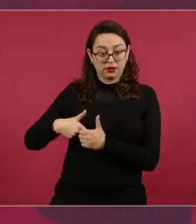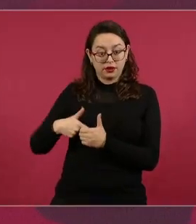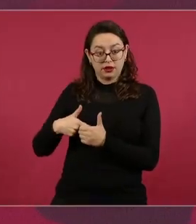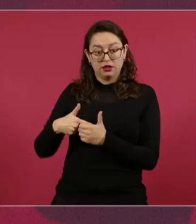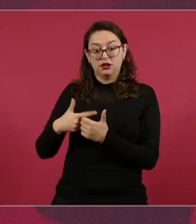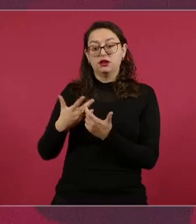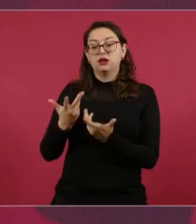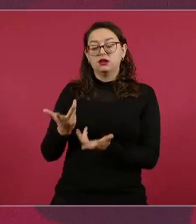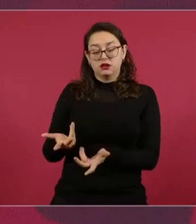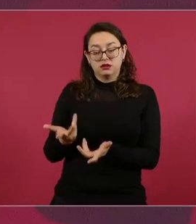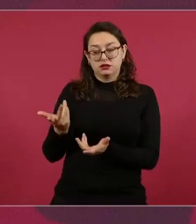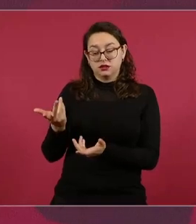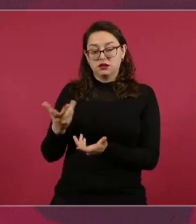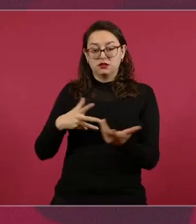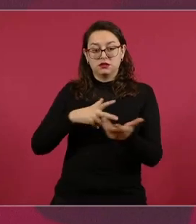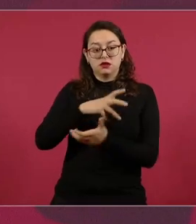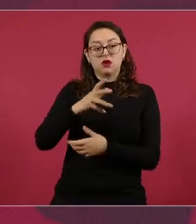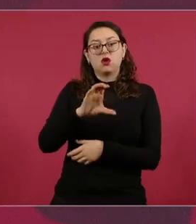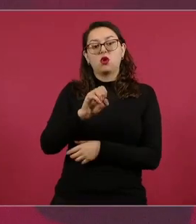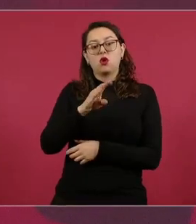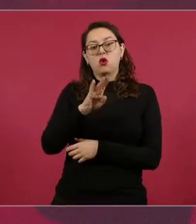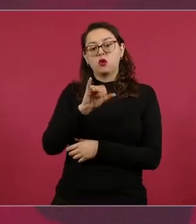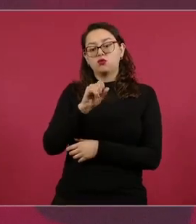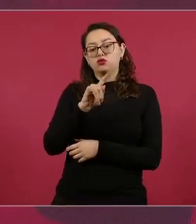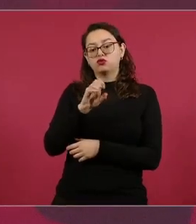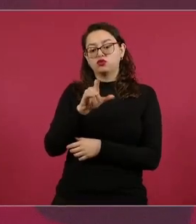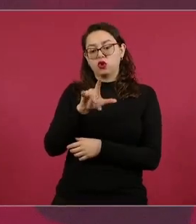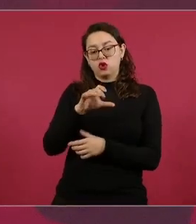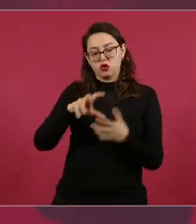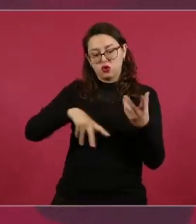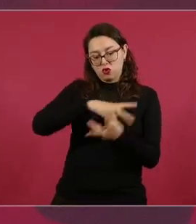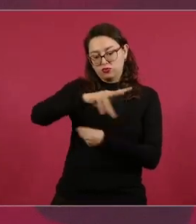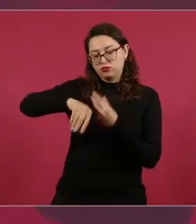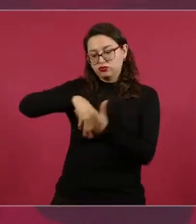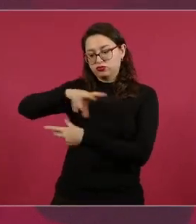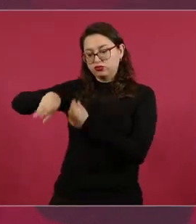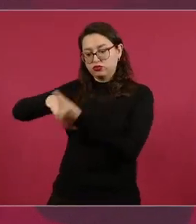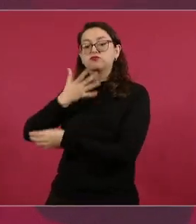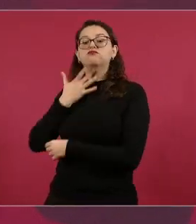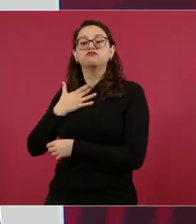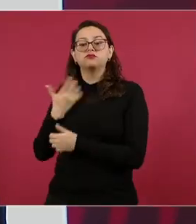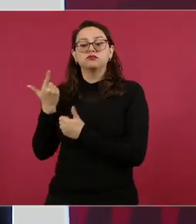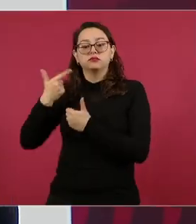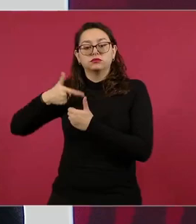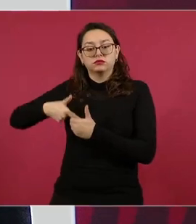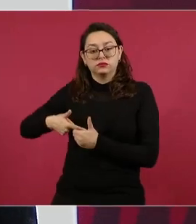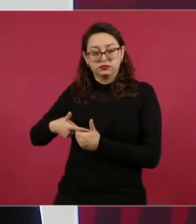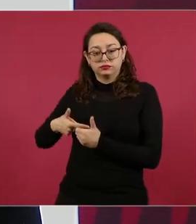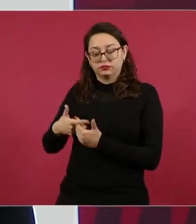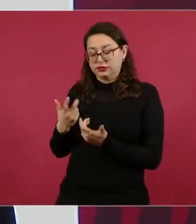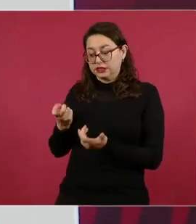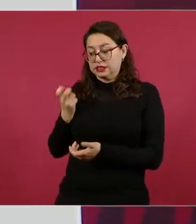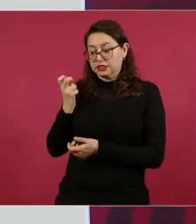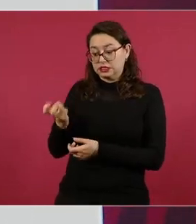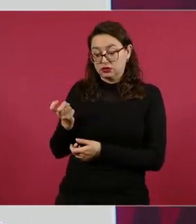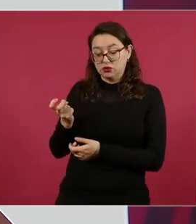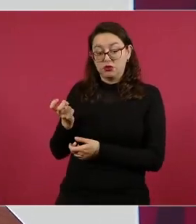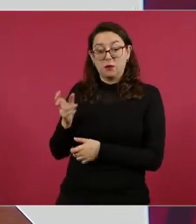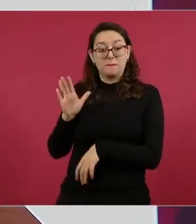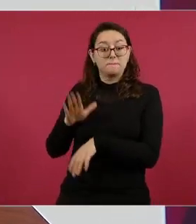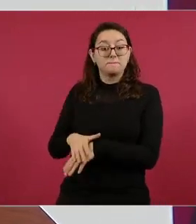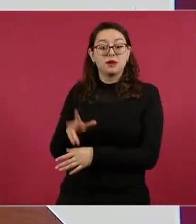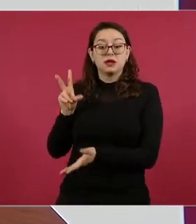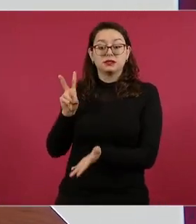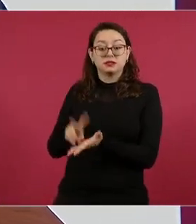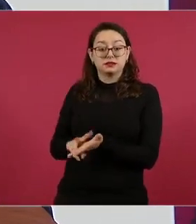en gasolina. Esto significa que se le da valor agregado